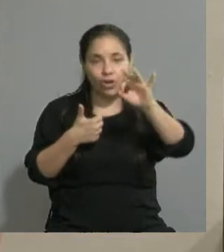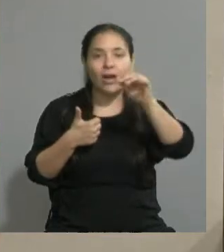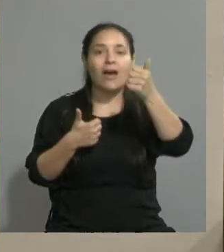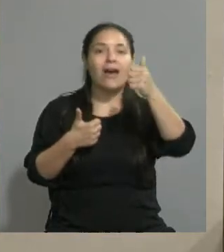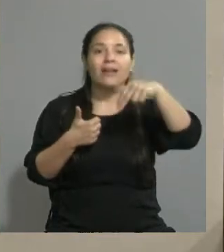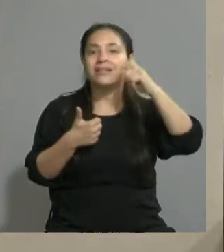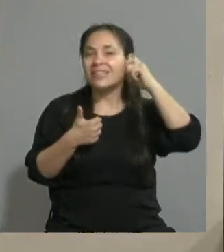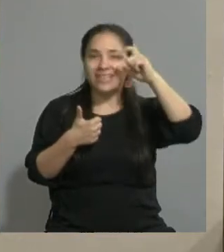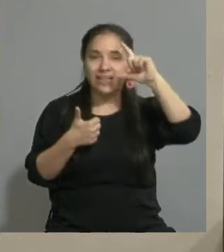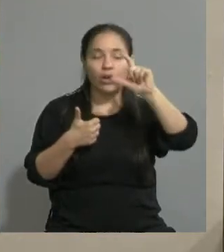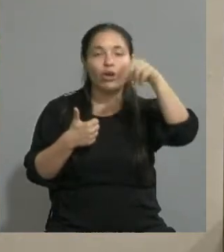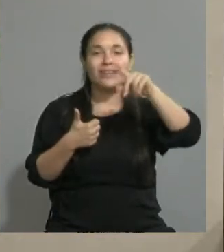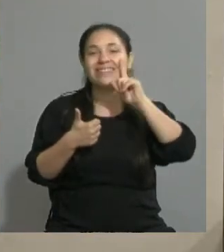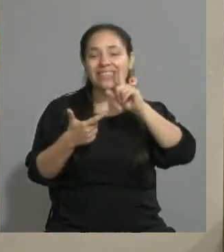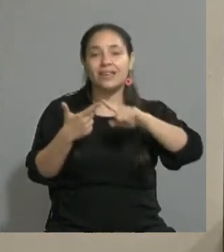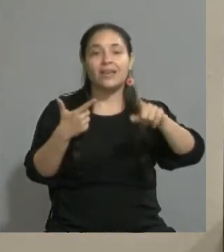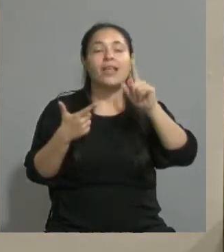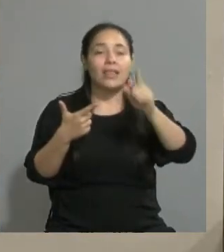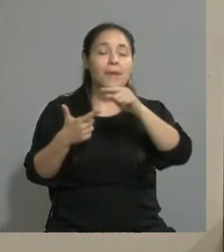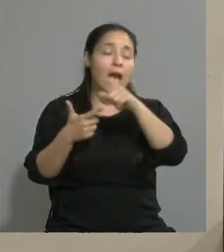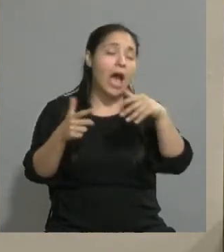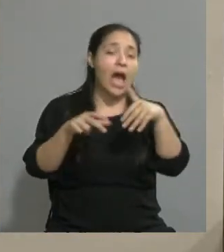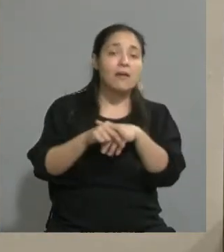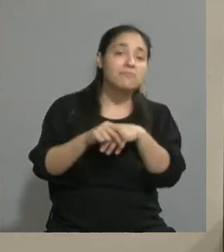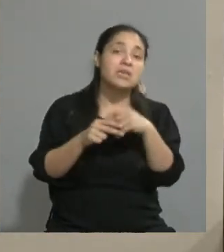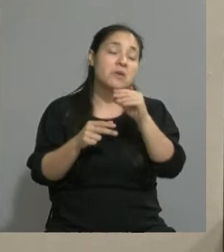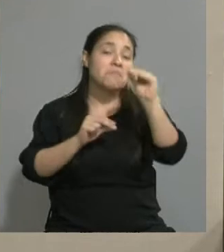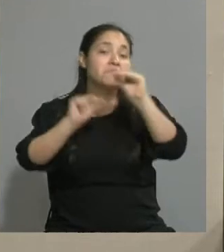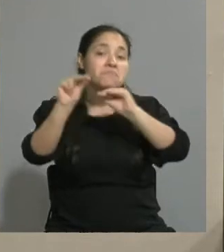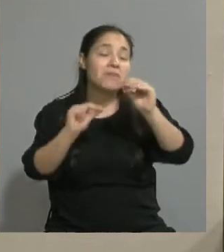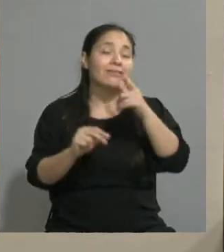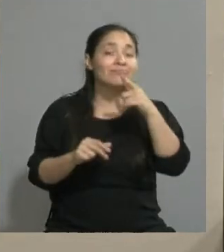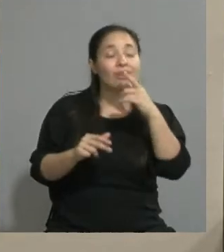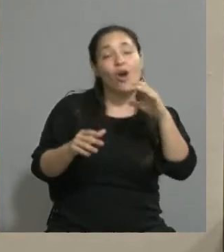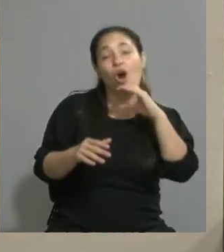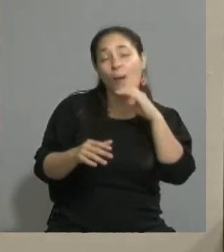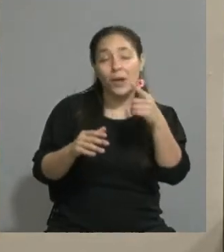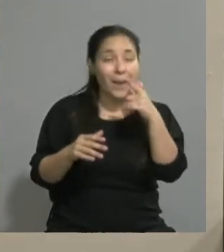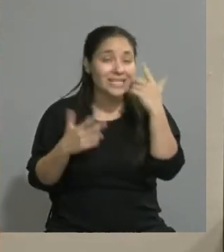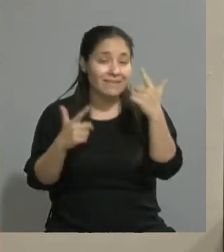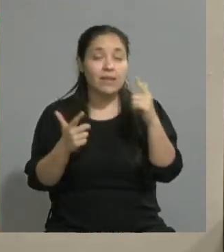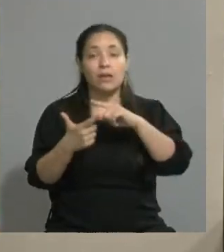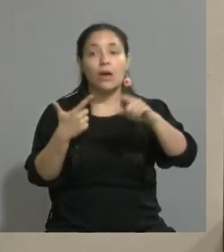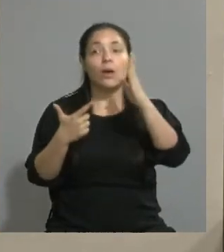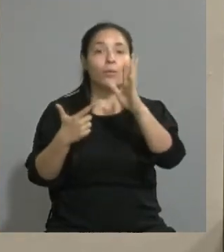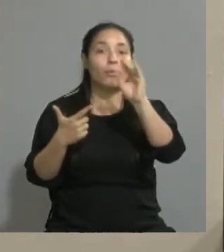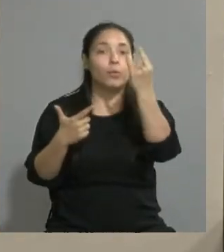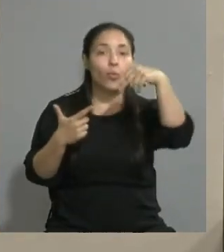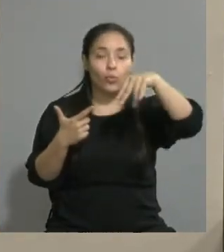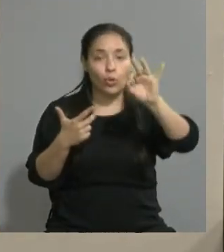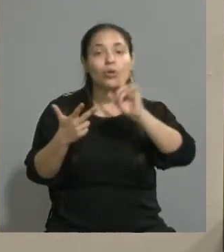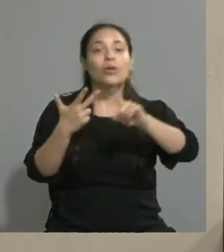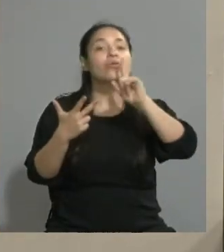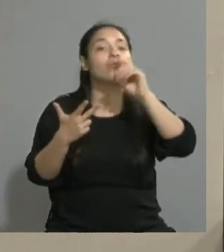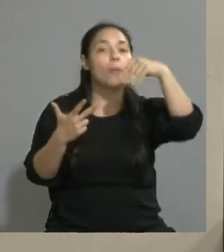de Instagram el video y etiquetó a los amigos que se creían que era gracioso darle Fernet a un animal, que es Bruno Caredu y también